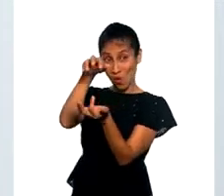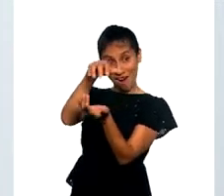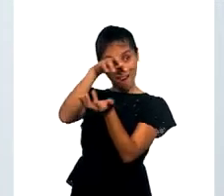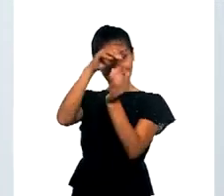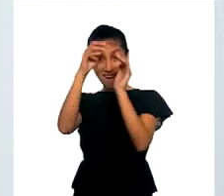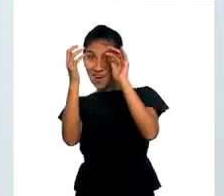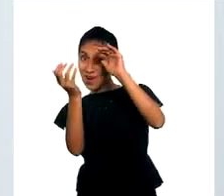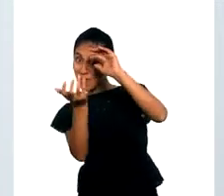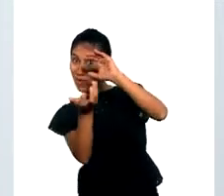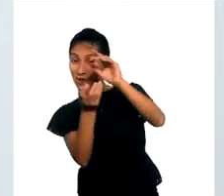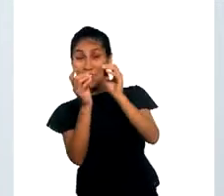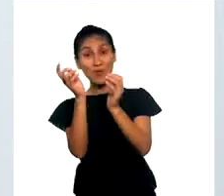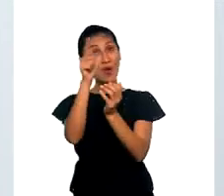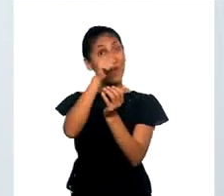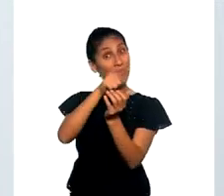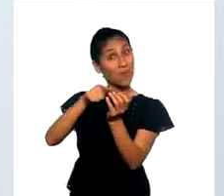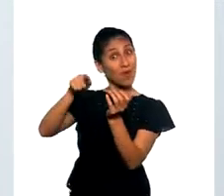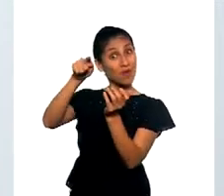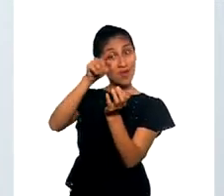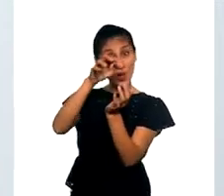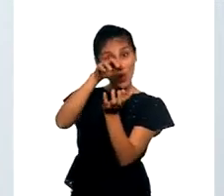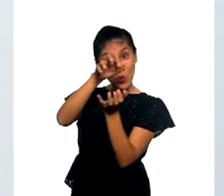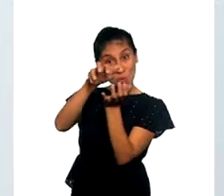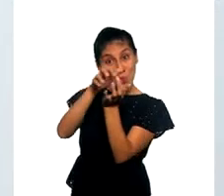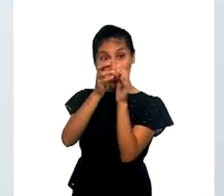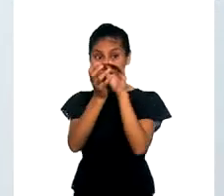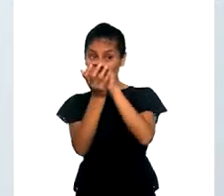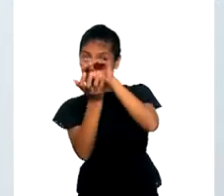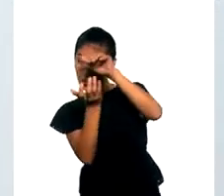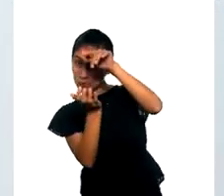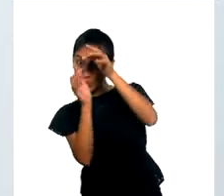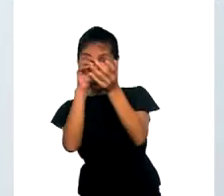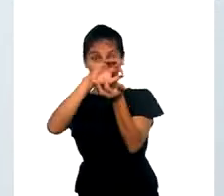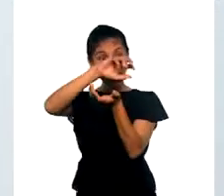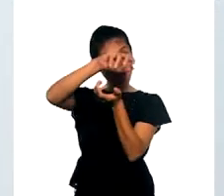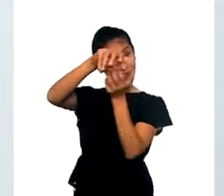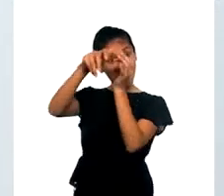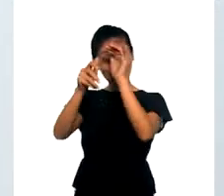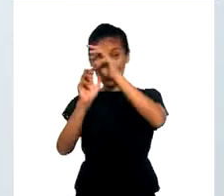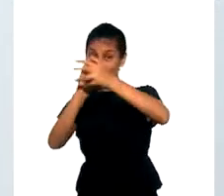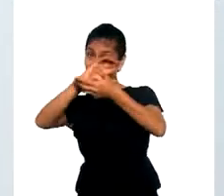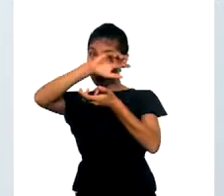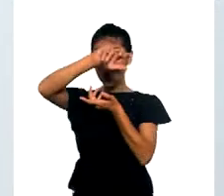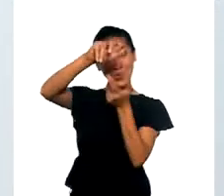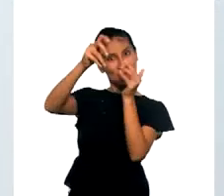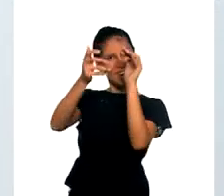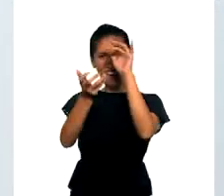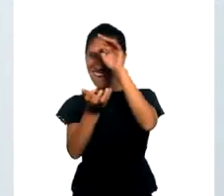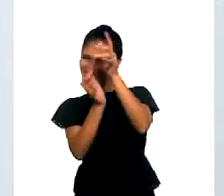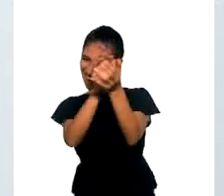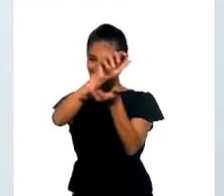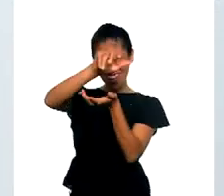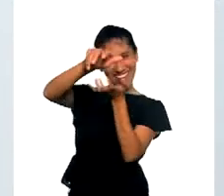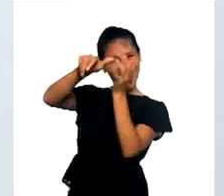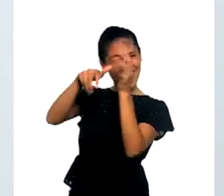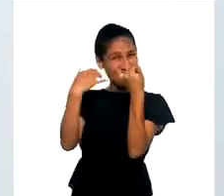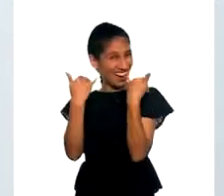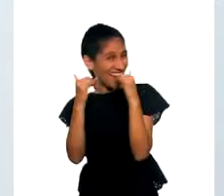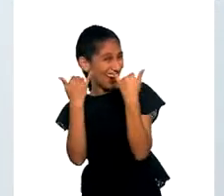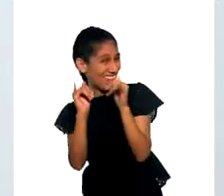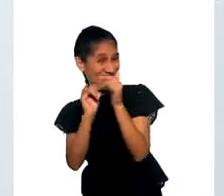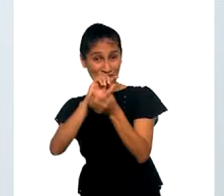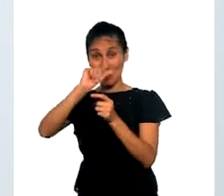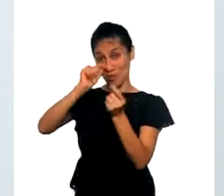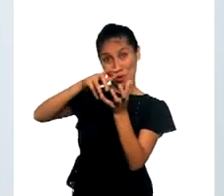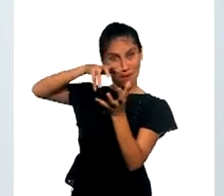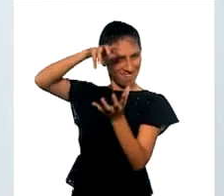una bonita bolita de energía comenzamos a girar a jugar con ella hacemos que crezca